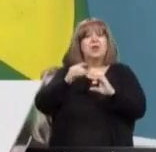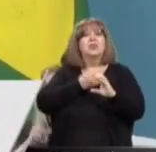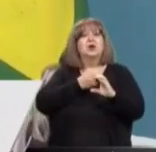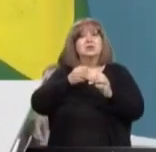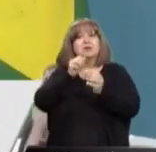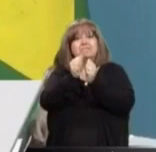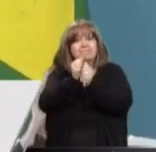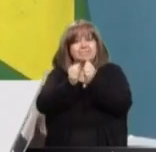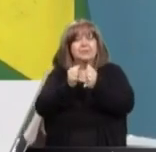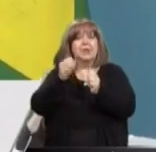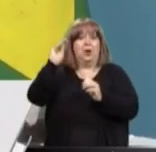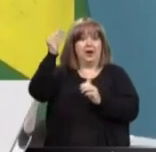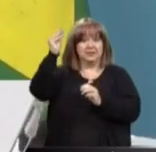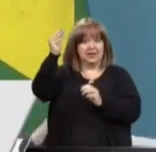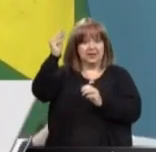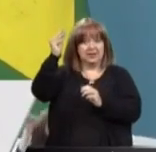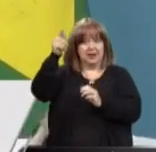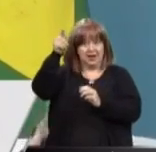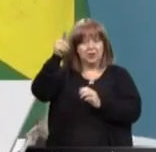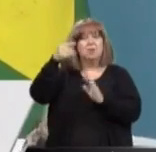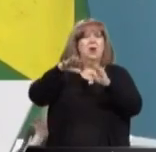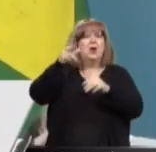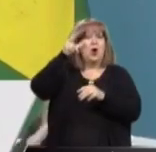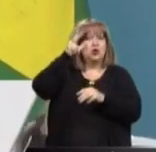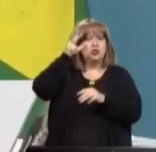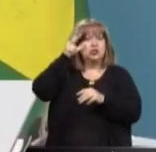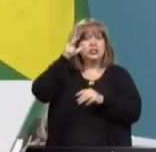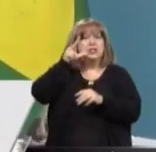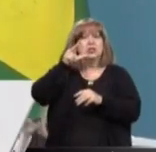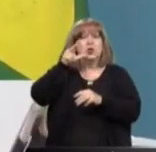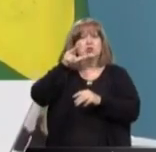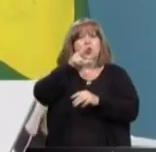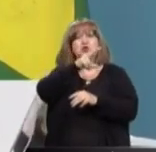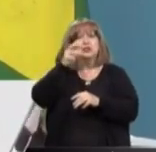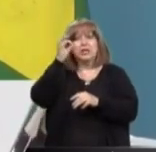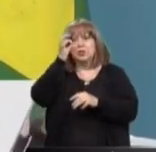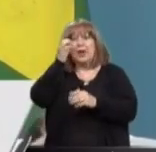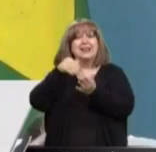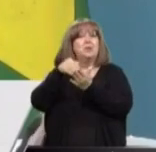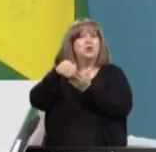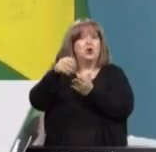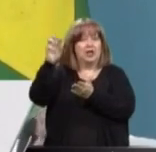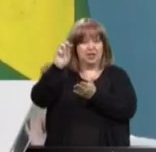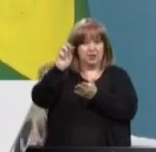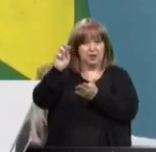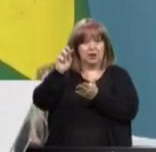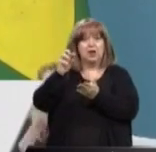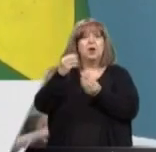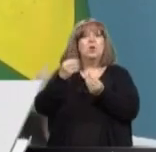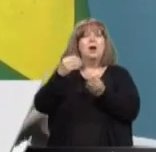Brasil y representan aproximadamente 820 millones de dólares. ¿Cuál es el programa de tasa,